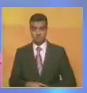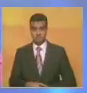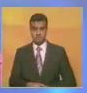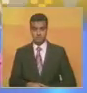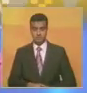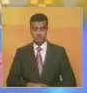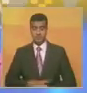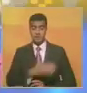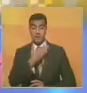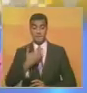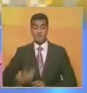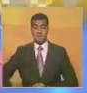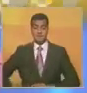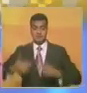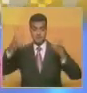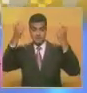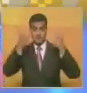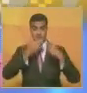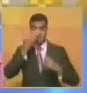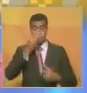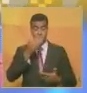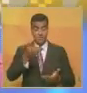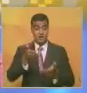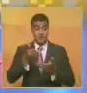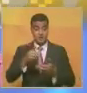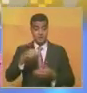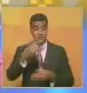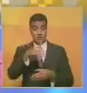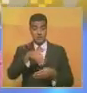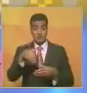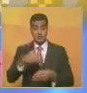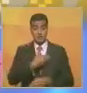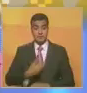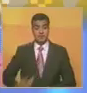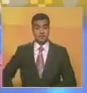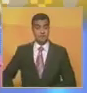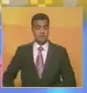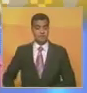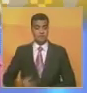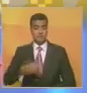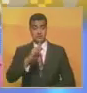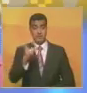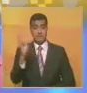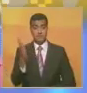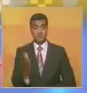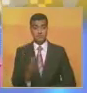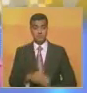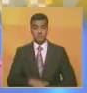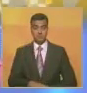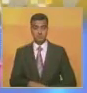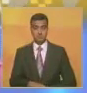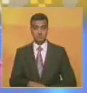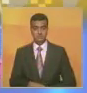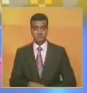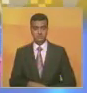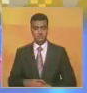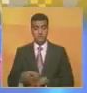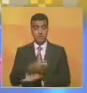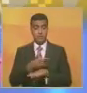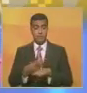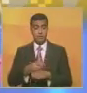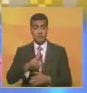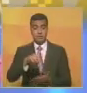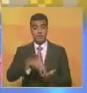El presidente de la República, Hugo Chávez, aseguró que ganará las próximas elecciones presidenciales con el 70% de los votos para gobernar hasta